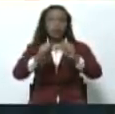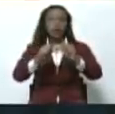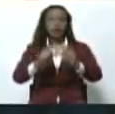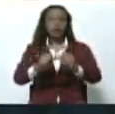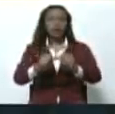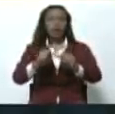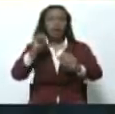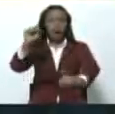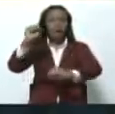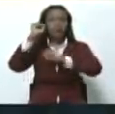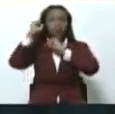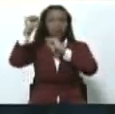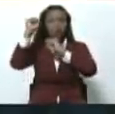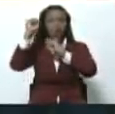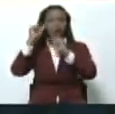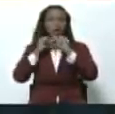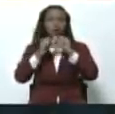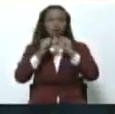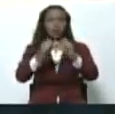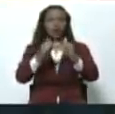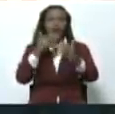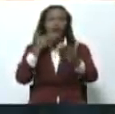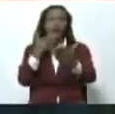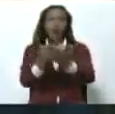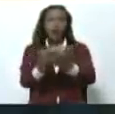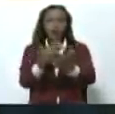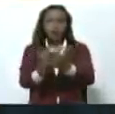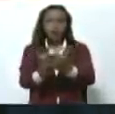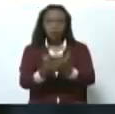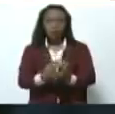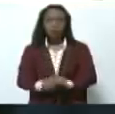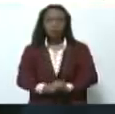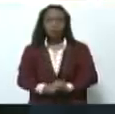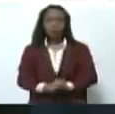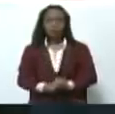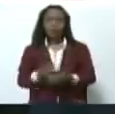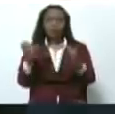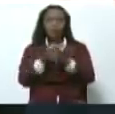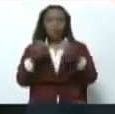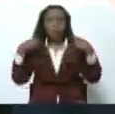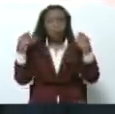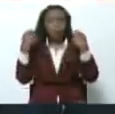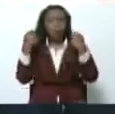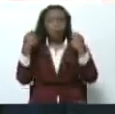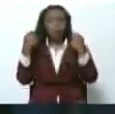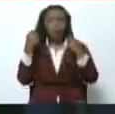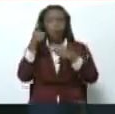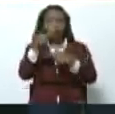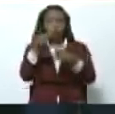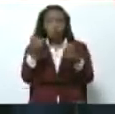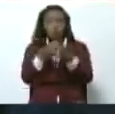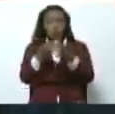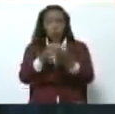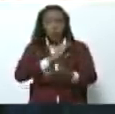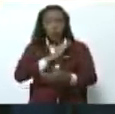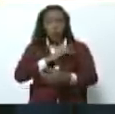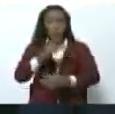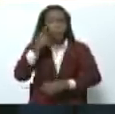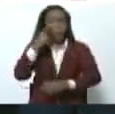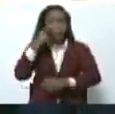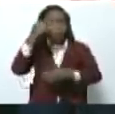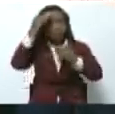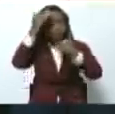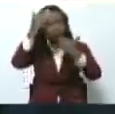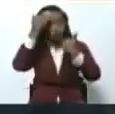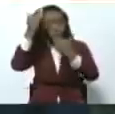La victoria sigue y sigue. Muchas gracias, pues. El comando de campaña se va a su comando. Pendiente. Saludos,